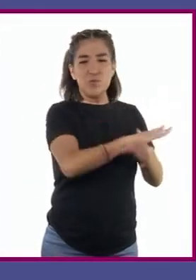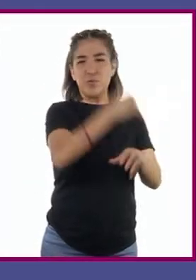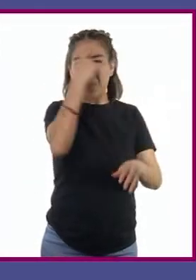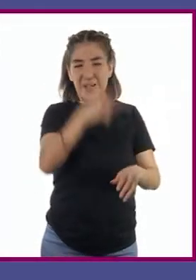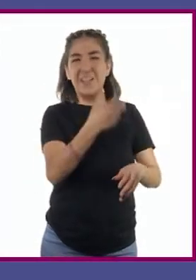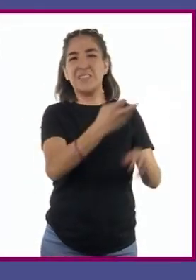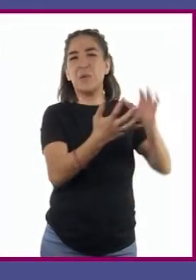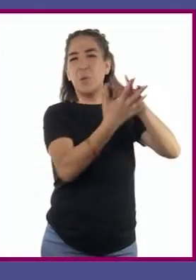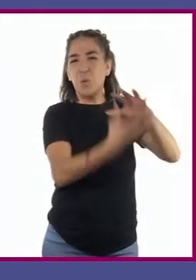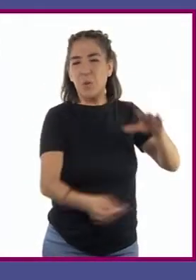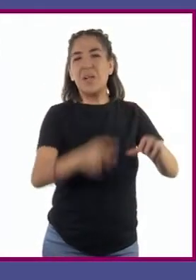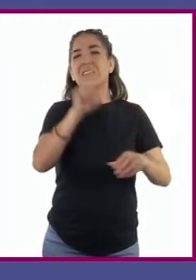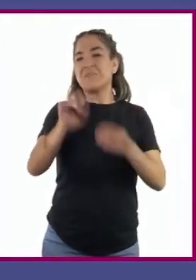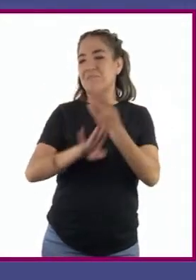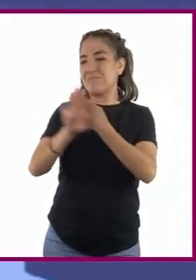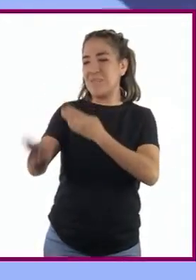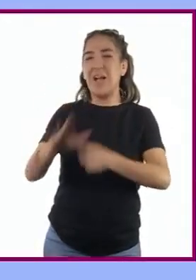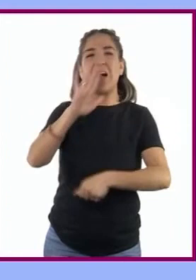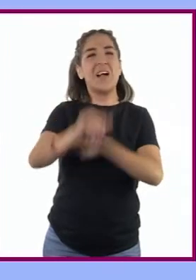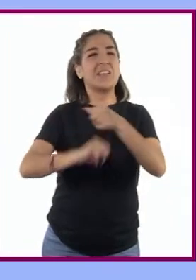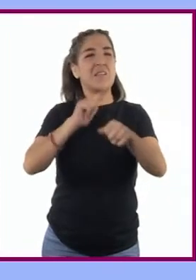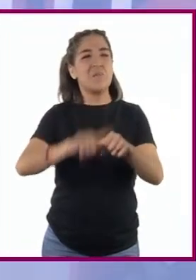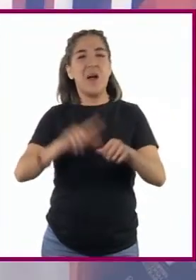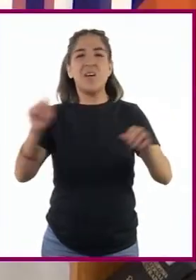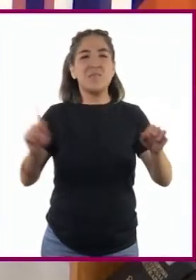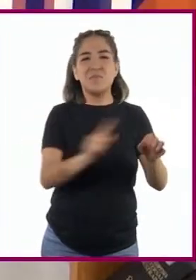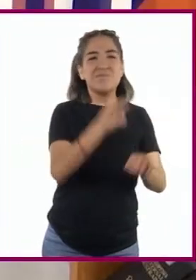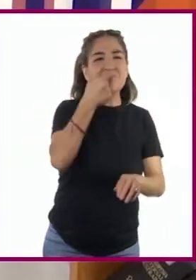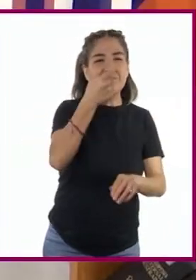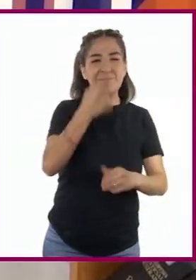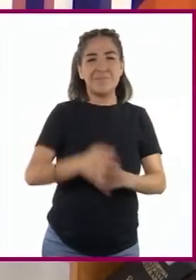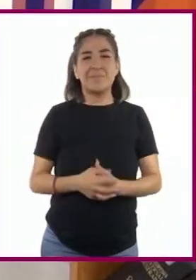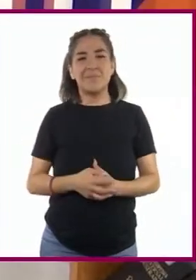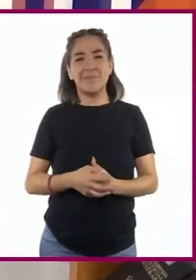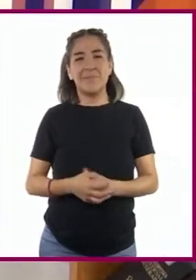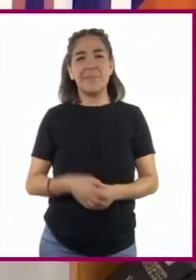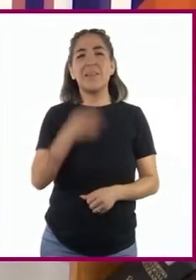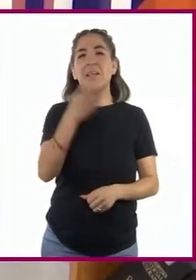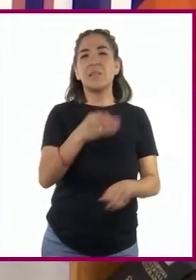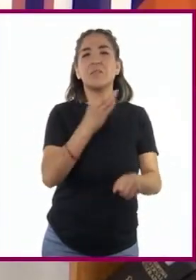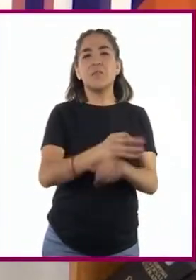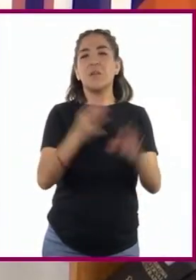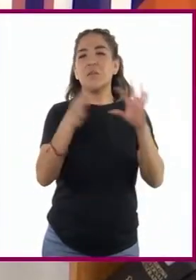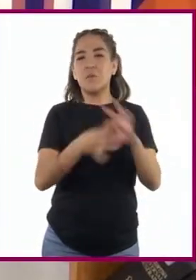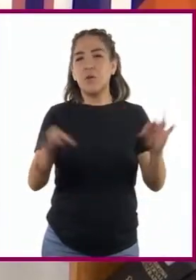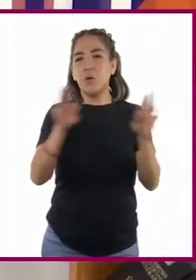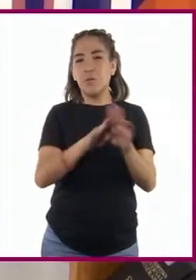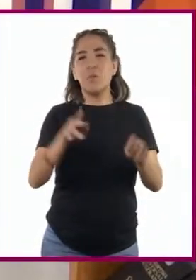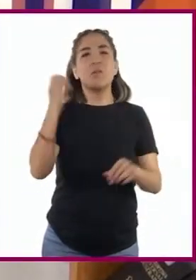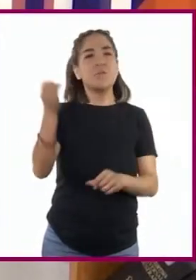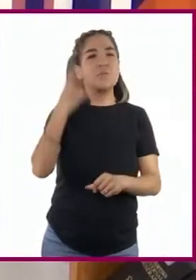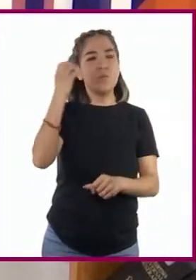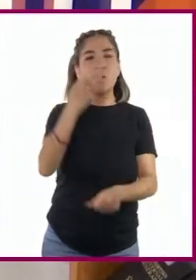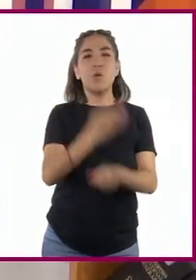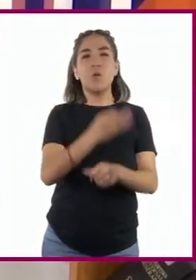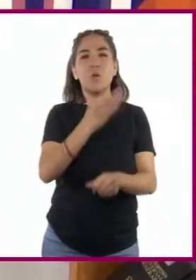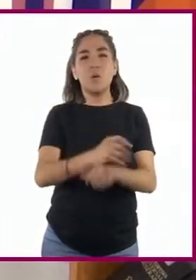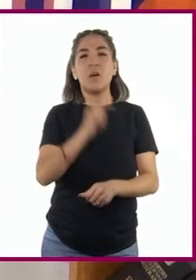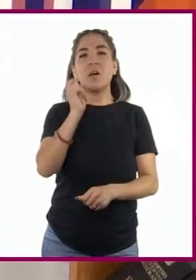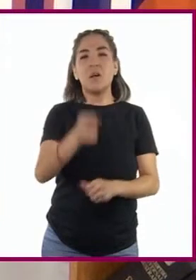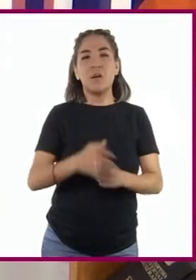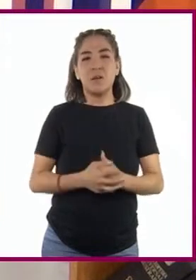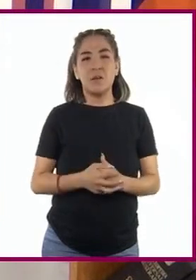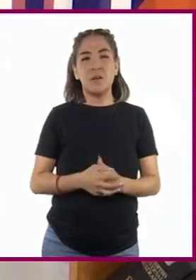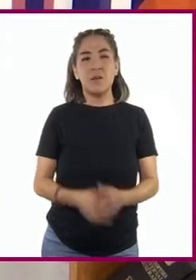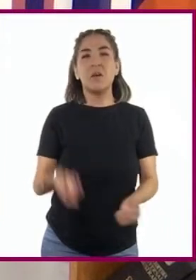desagradables y la fauna nociva. Para lo que digamos en nuestras intervenciones sea